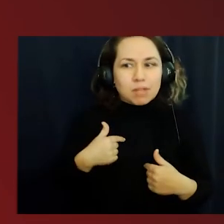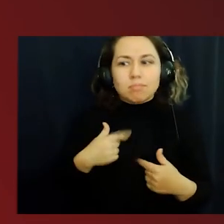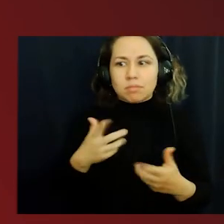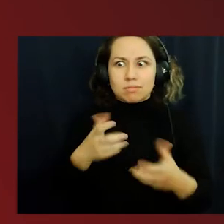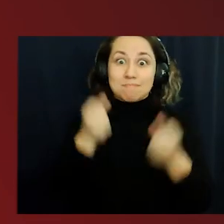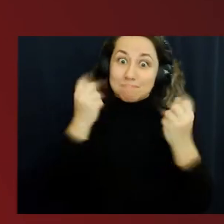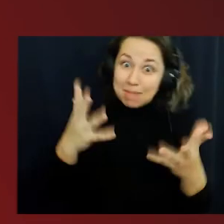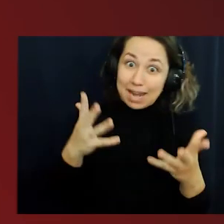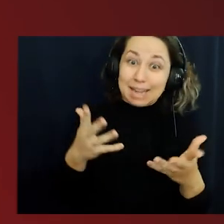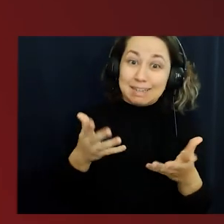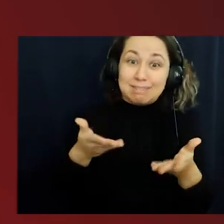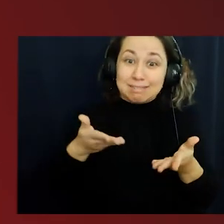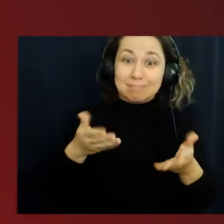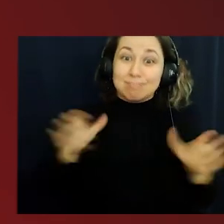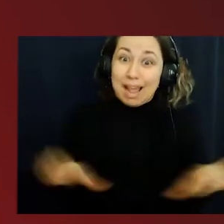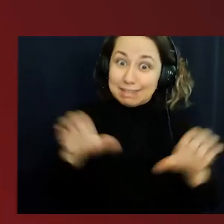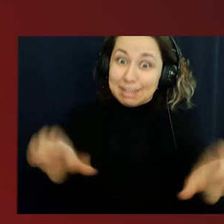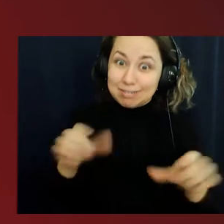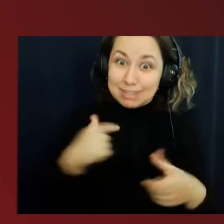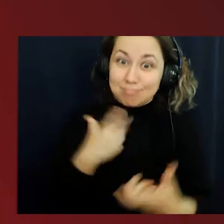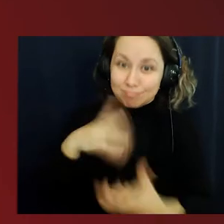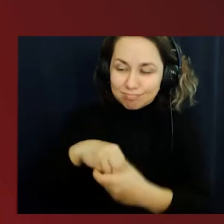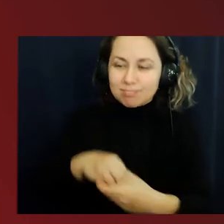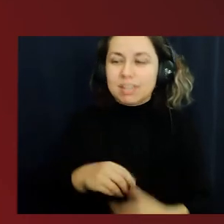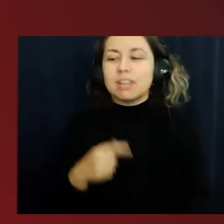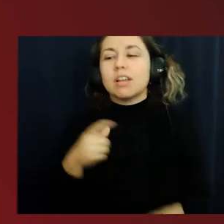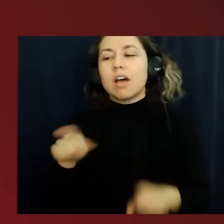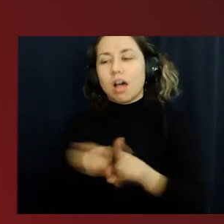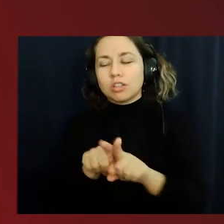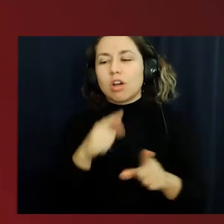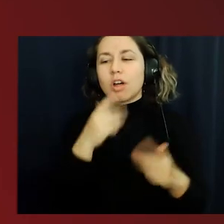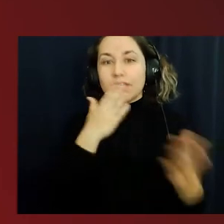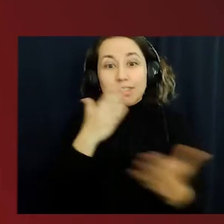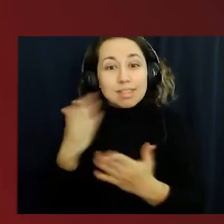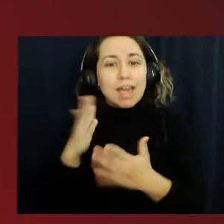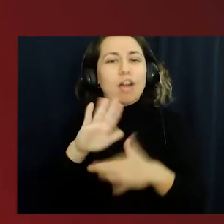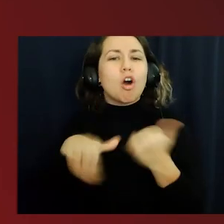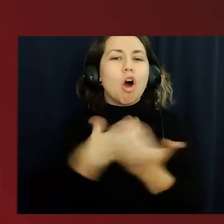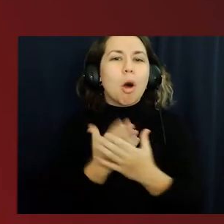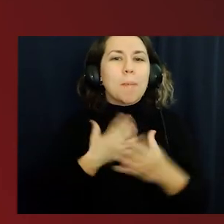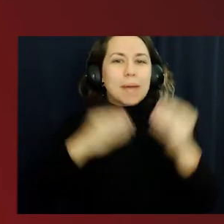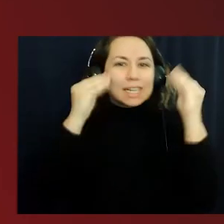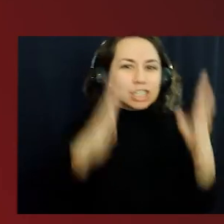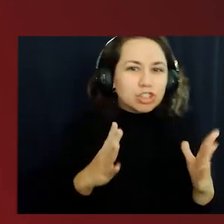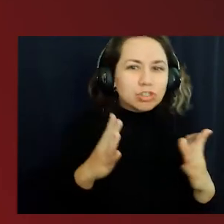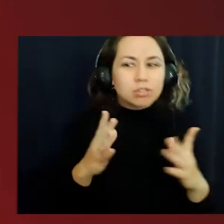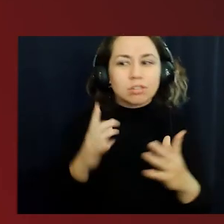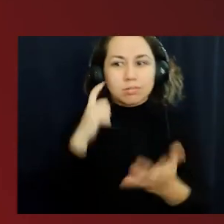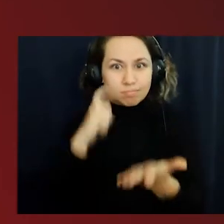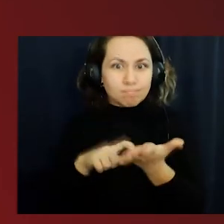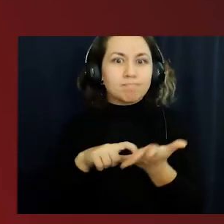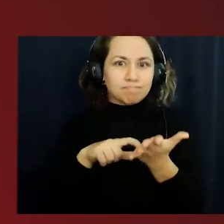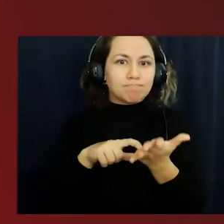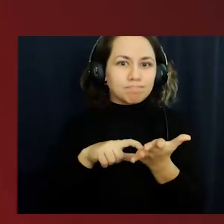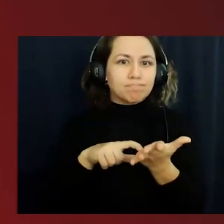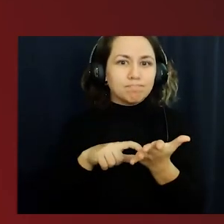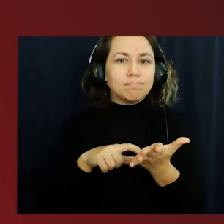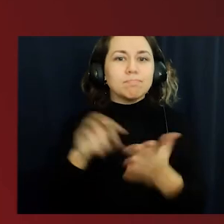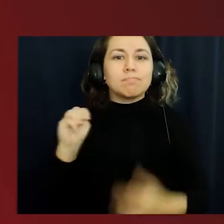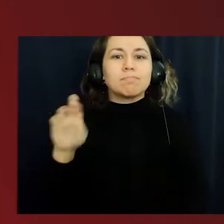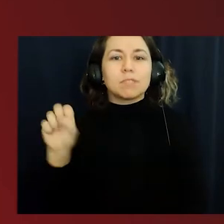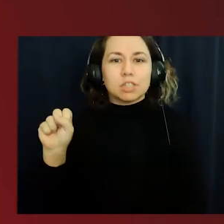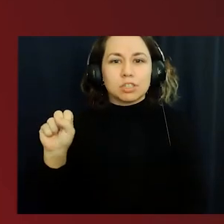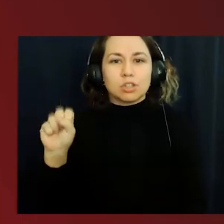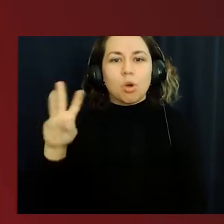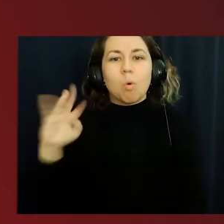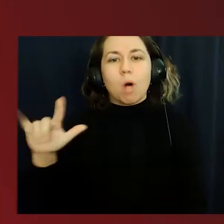en particular a la señora Wong, mi maestra de coro, el señor Erickson, mi maestro de estudios legales, el señor Schwing, maestro